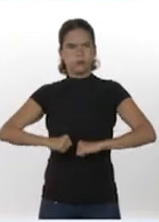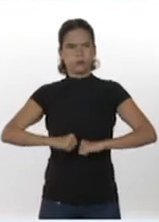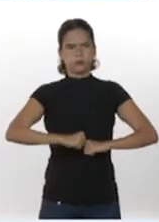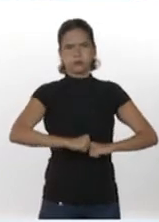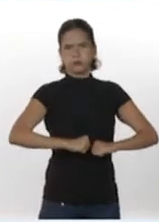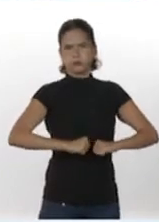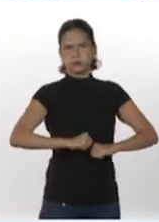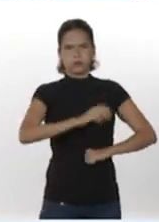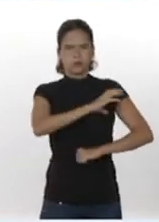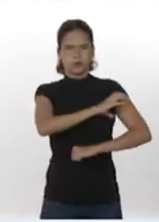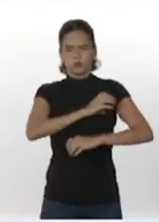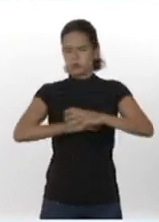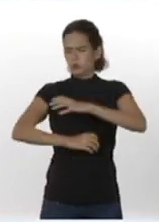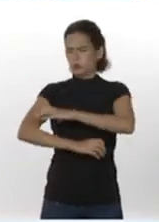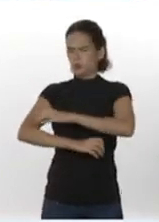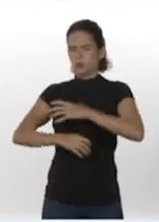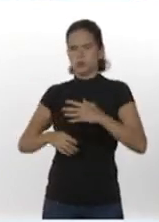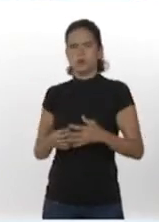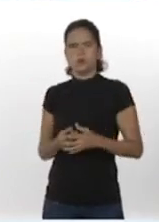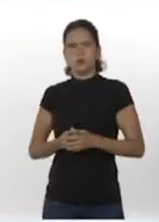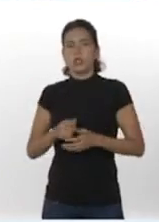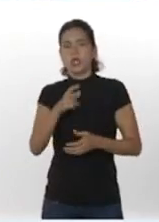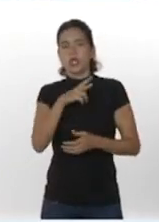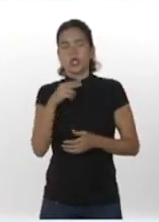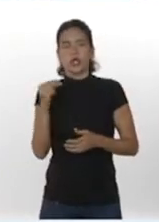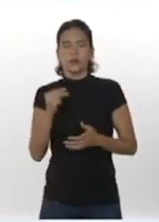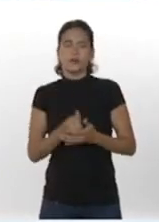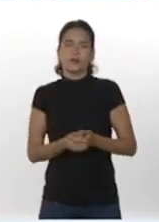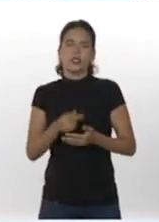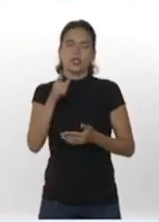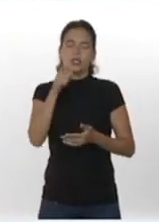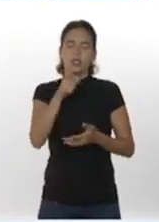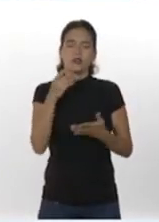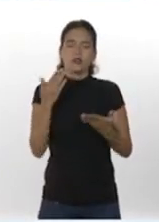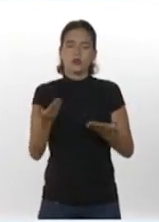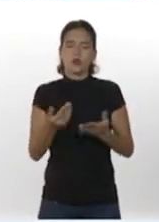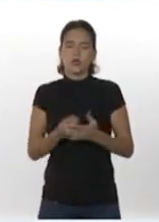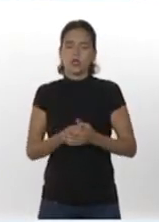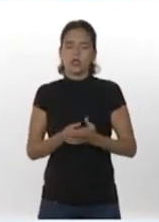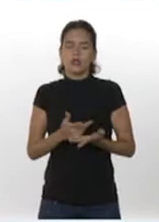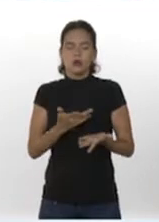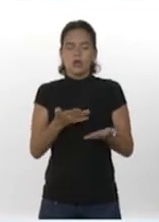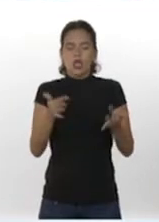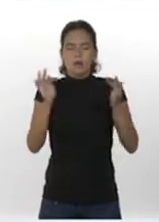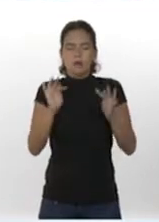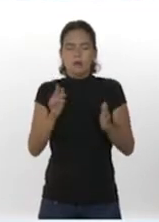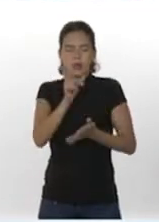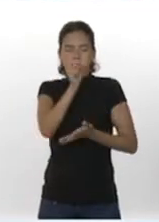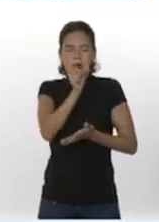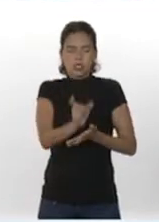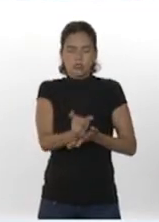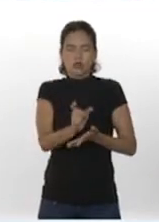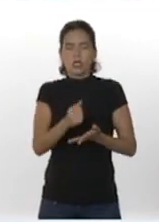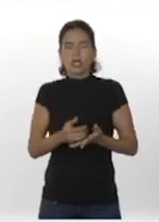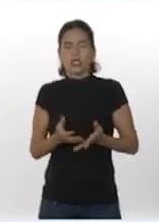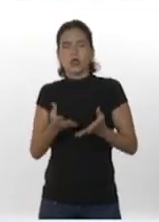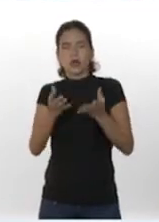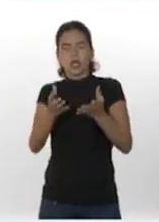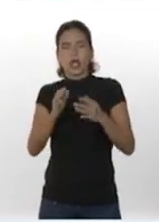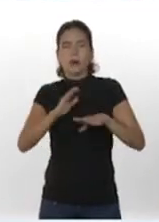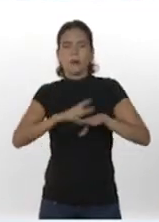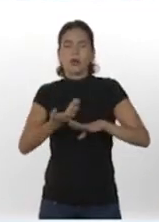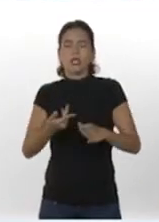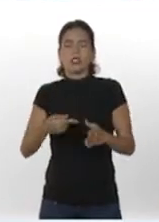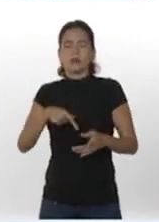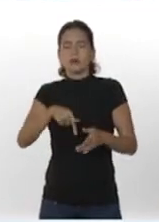hombres corpulentos, bien, con buenos ejercicios, buenos músculos. No, eso es un prototipo de personaje que